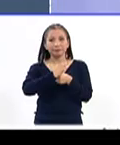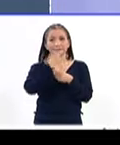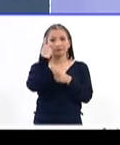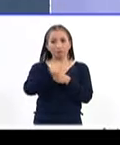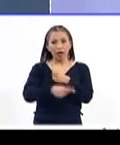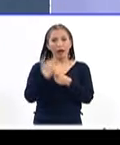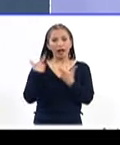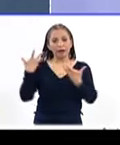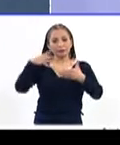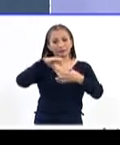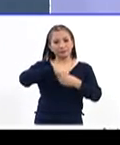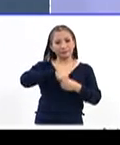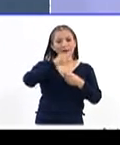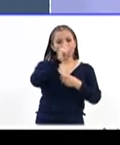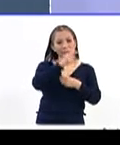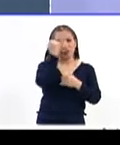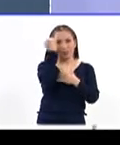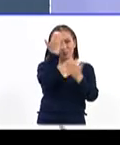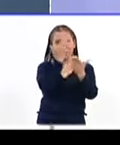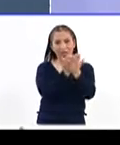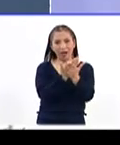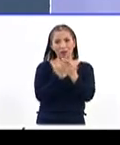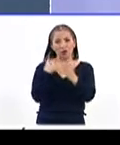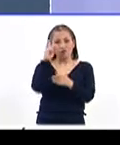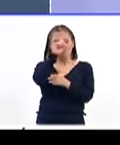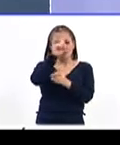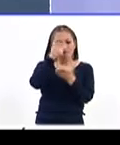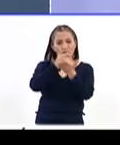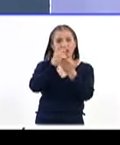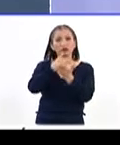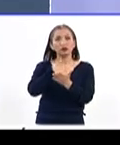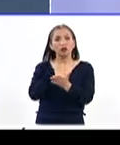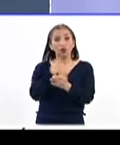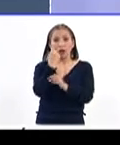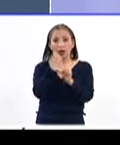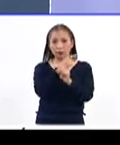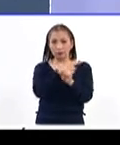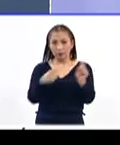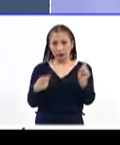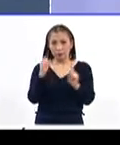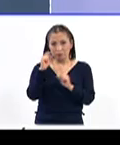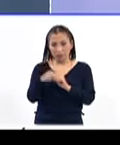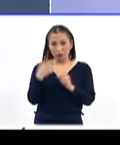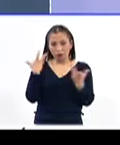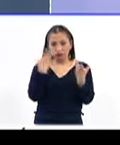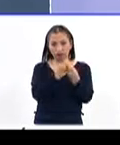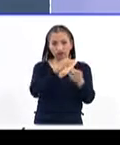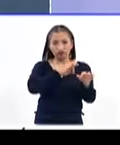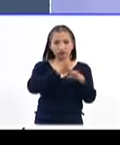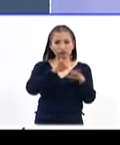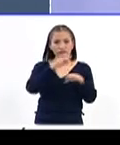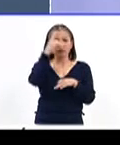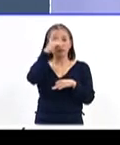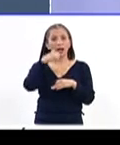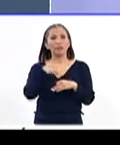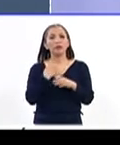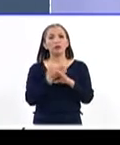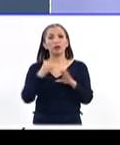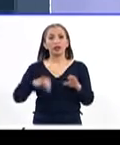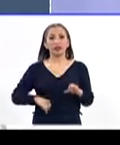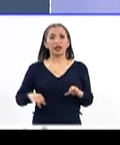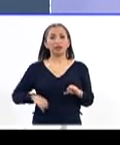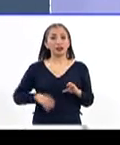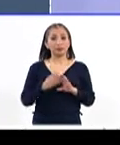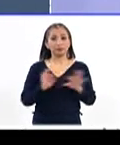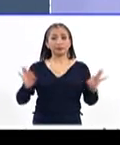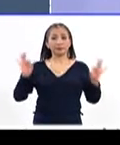para poder formar parte de la iniciativa como mentora. Ya tengo como 1 año y medio con ellos y para mí ha sido muy interesante